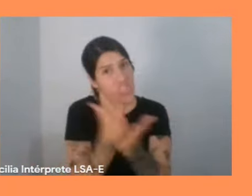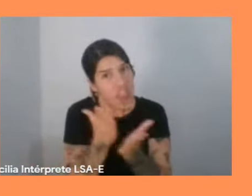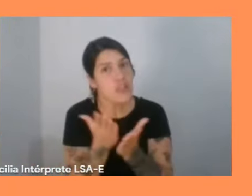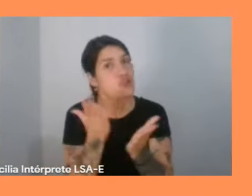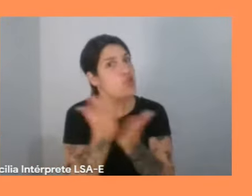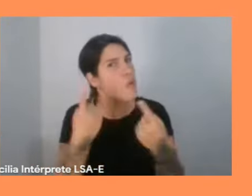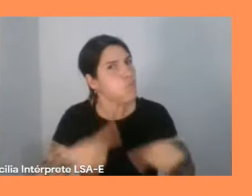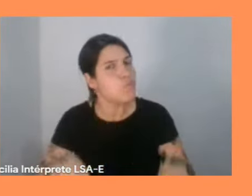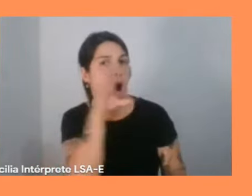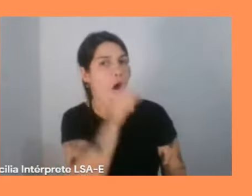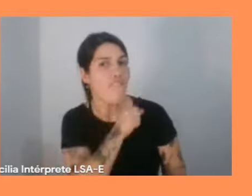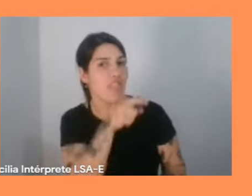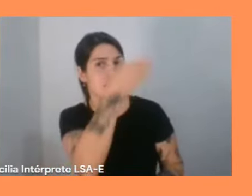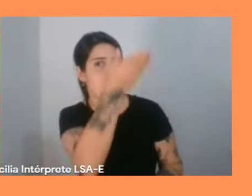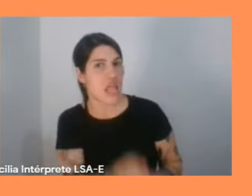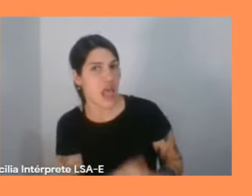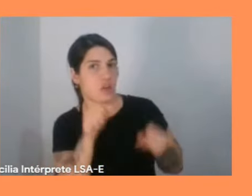actualizada, empática y basada en la evidencia.